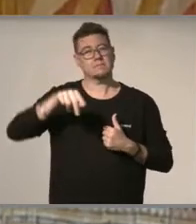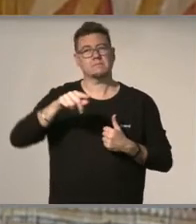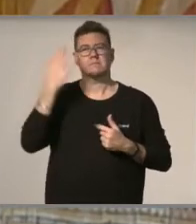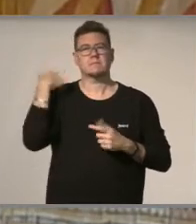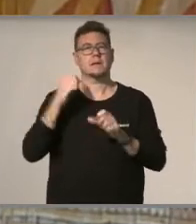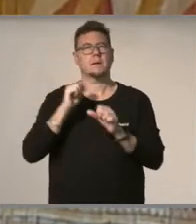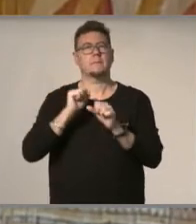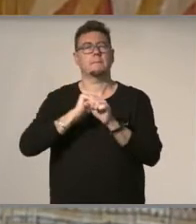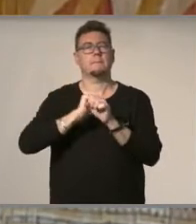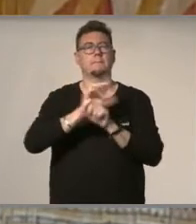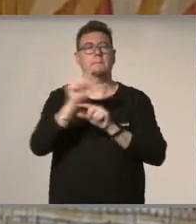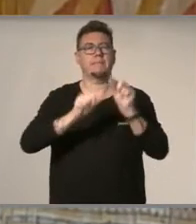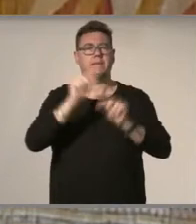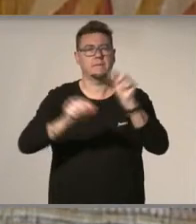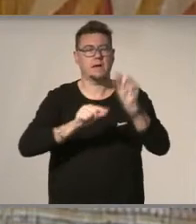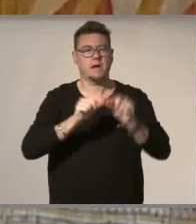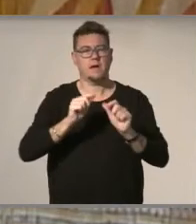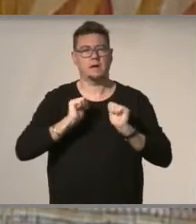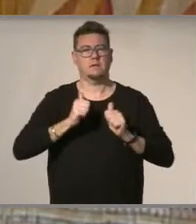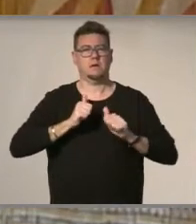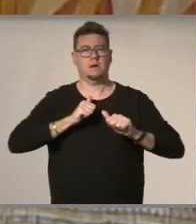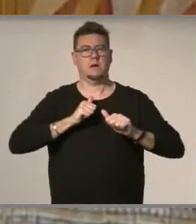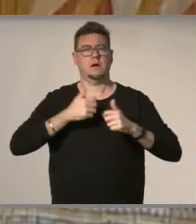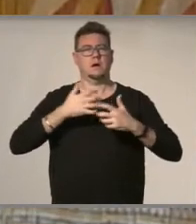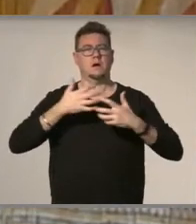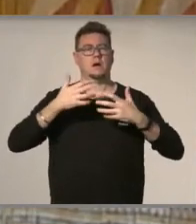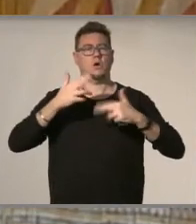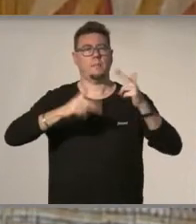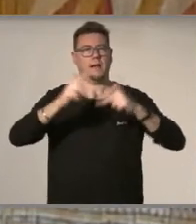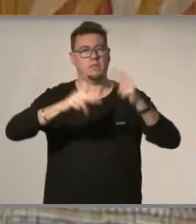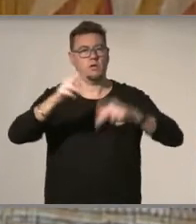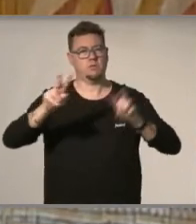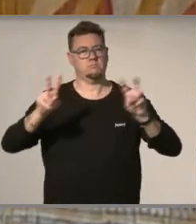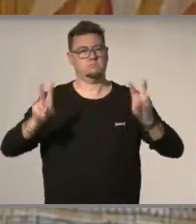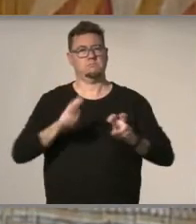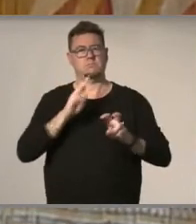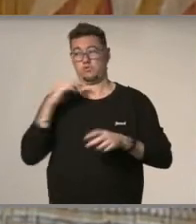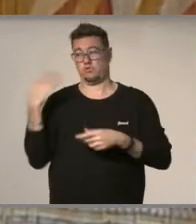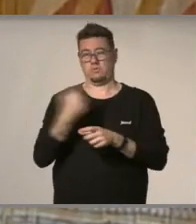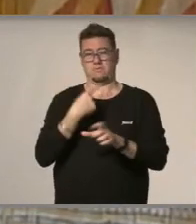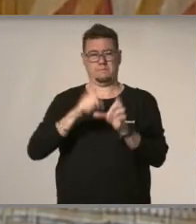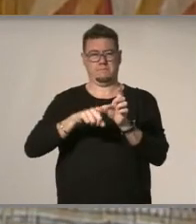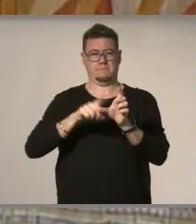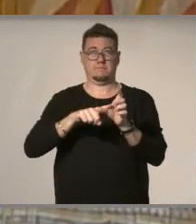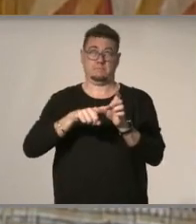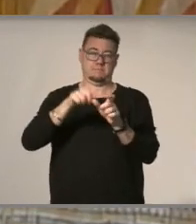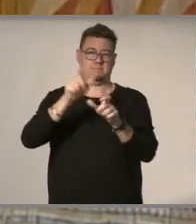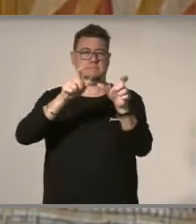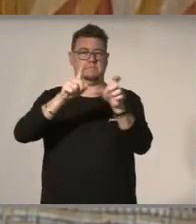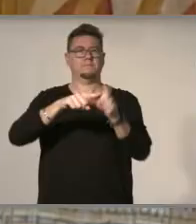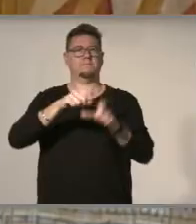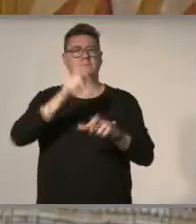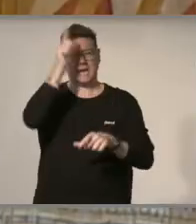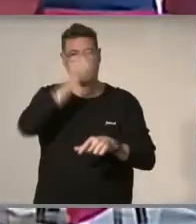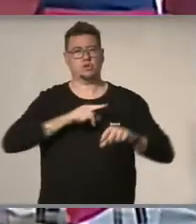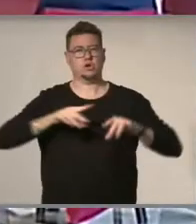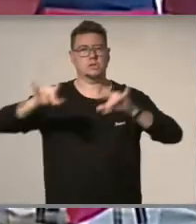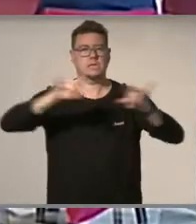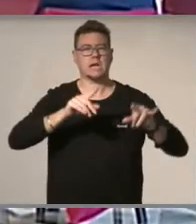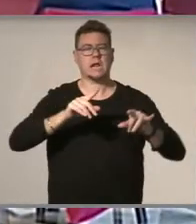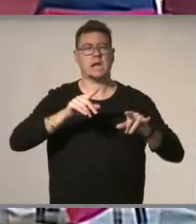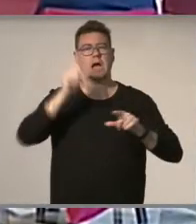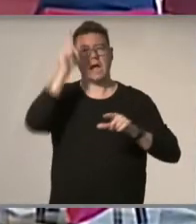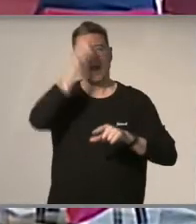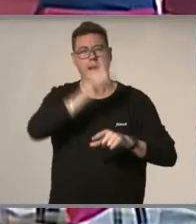la pandemia se puso en marcha rápidamente la operación Balmis, en la que participaron el ejército de tierra, la